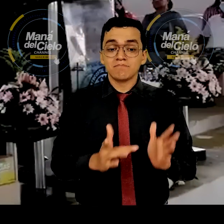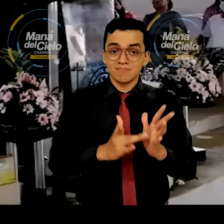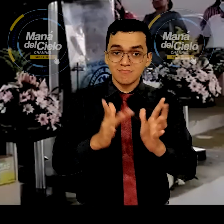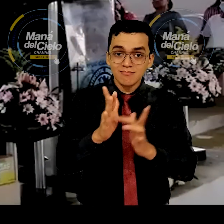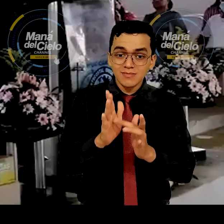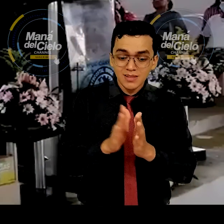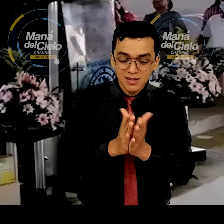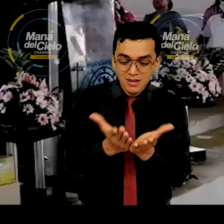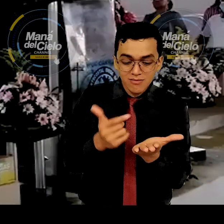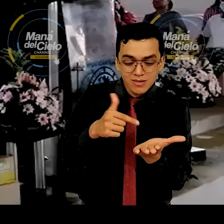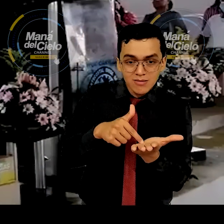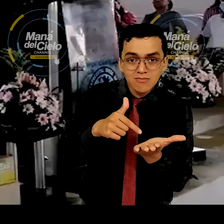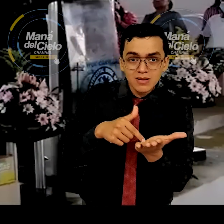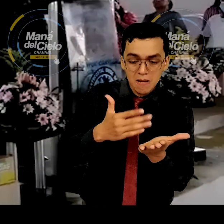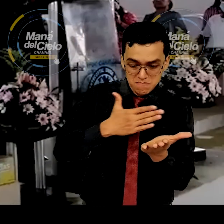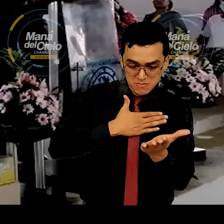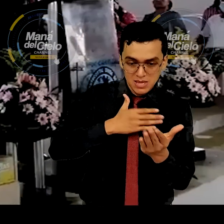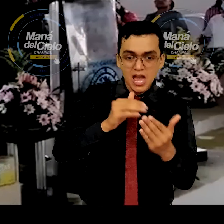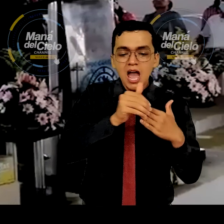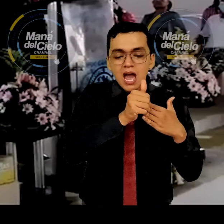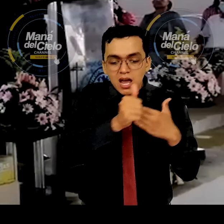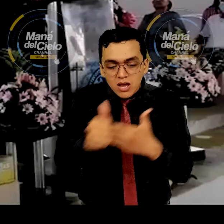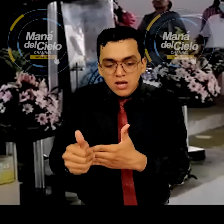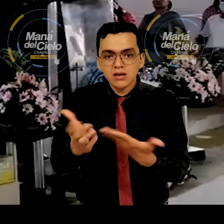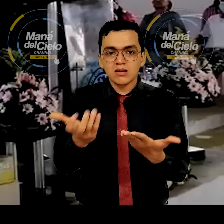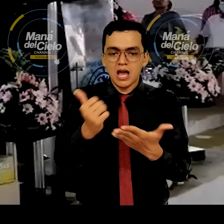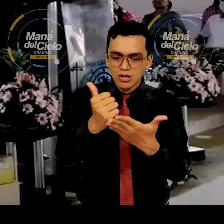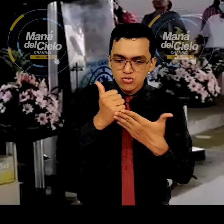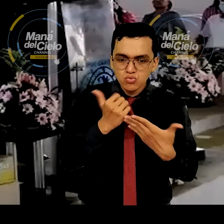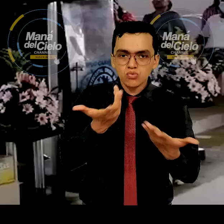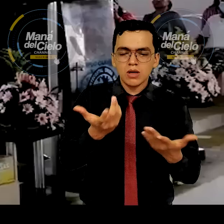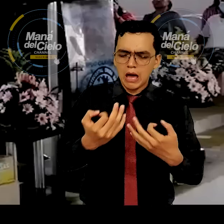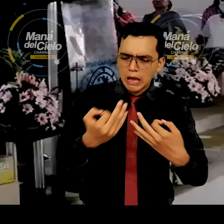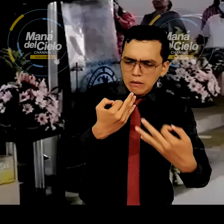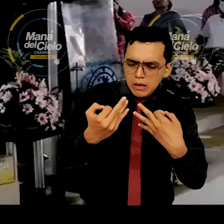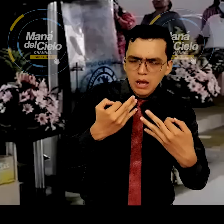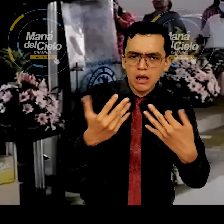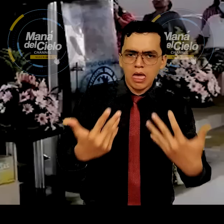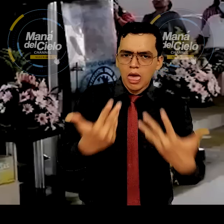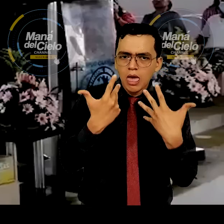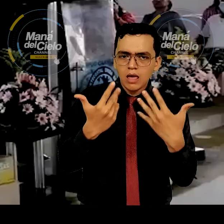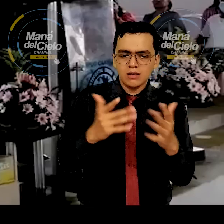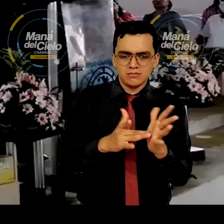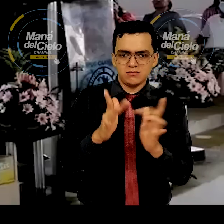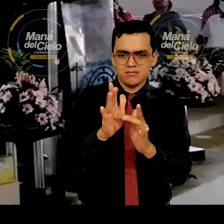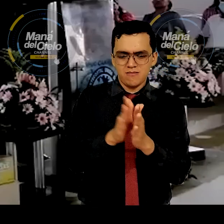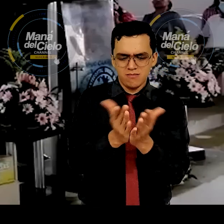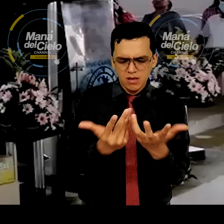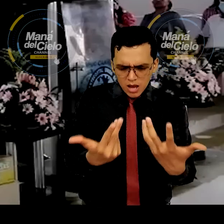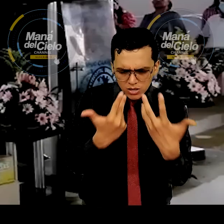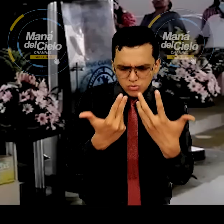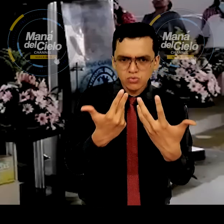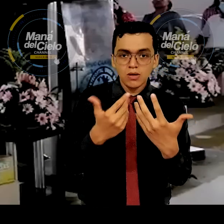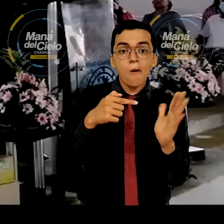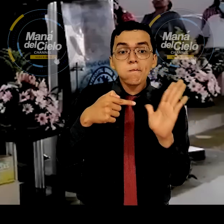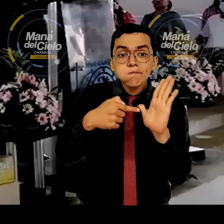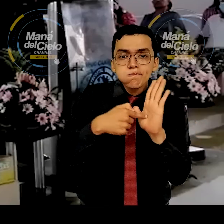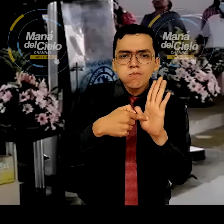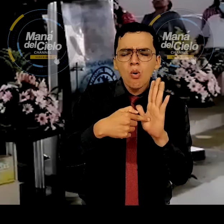vivir. Y, hermanos, ese poco de teorías destruyen el alma.